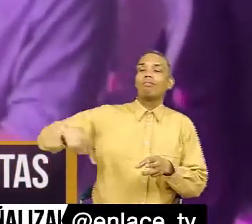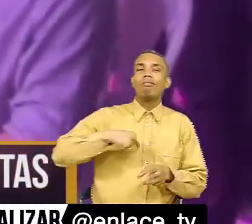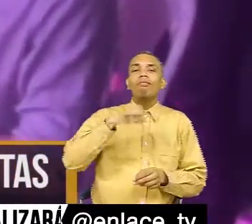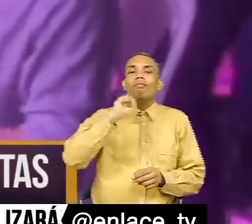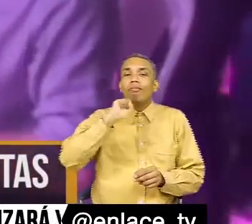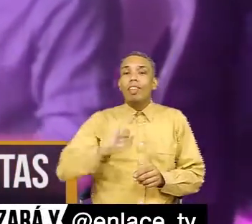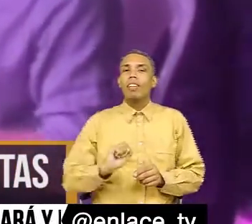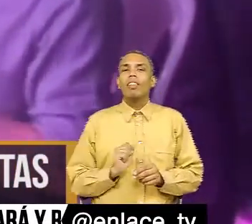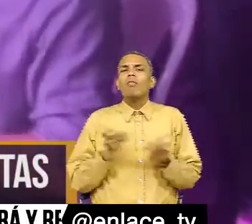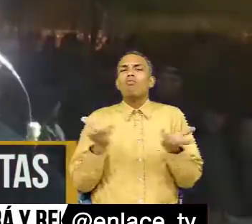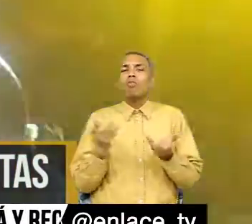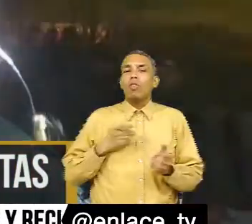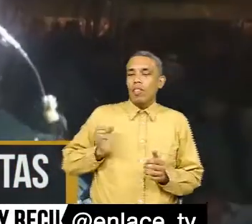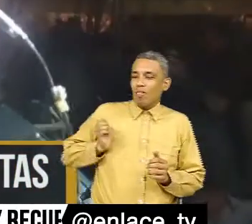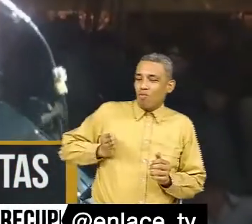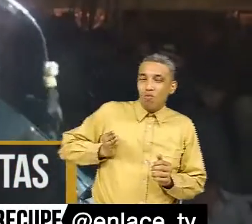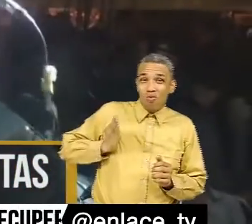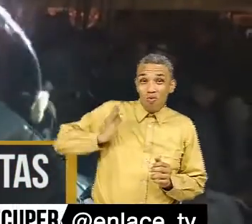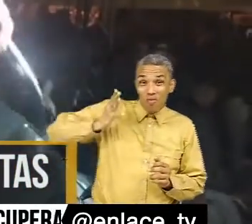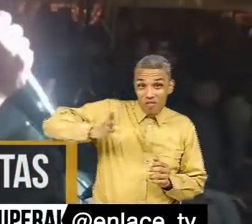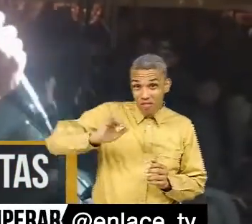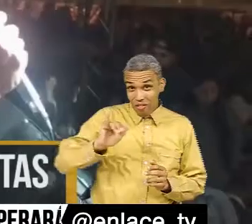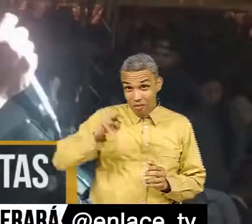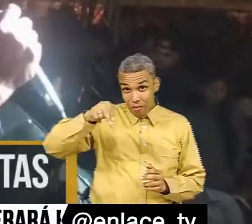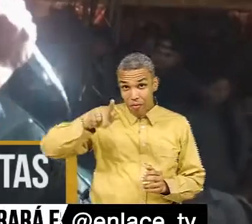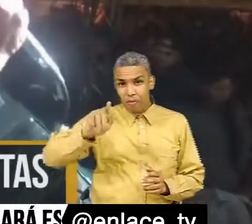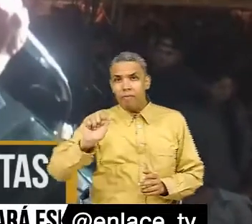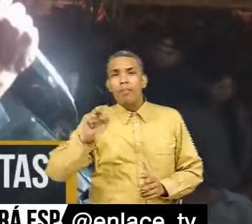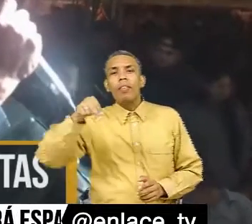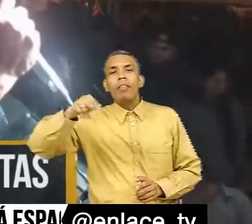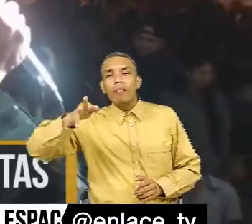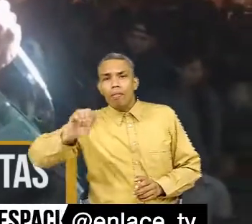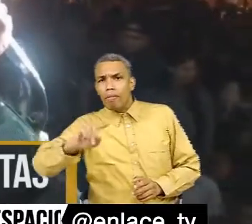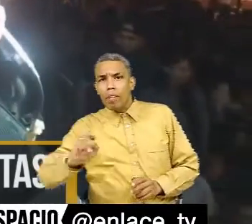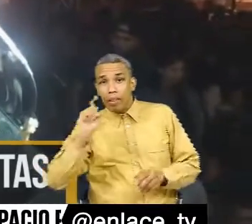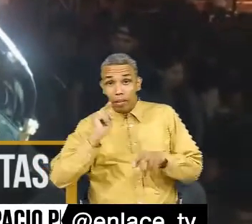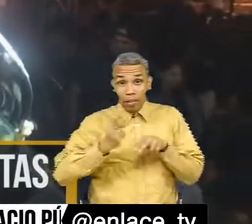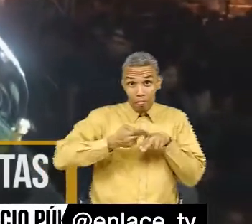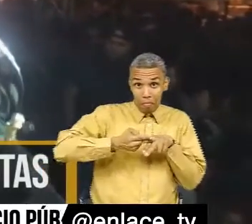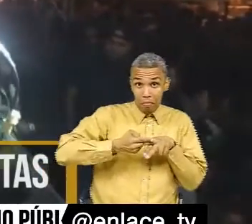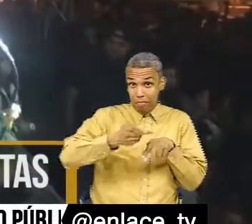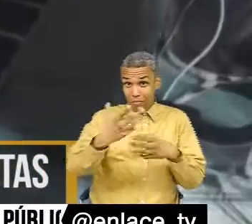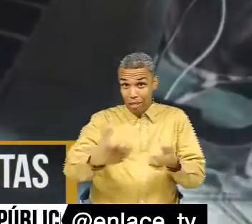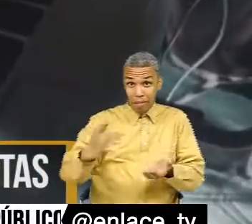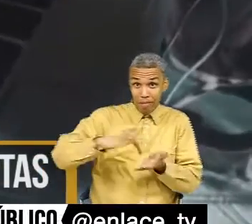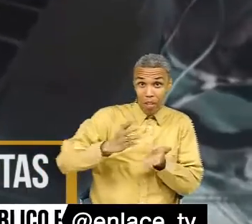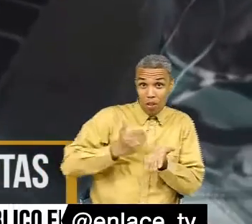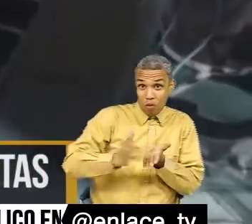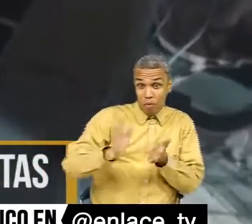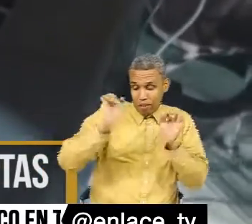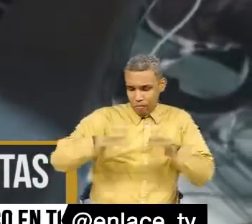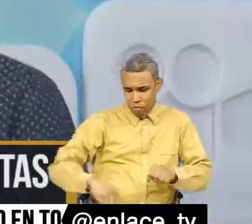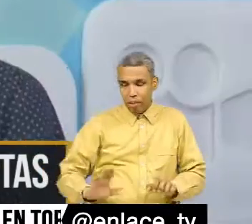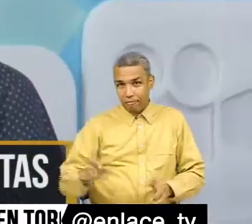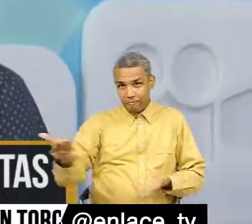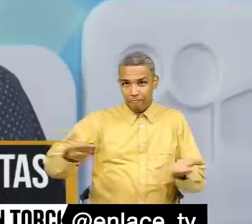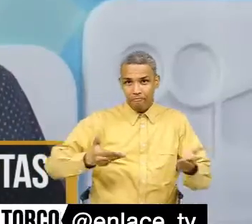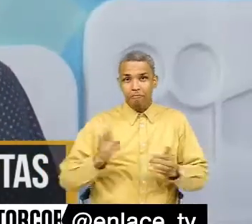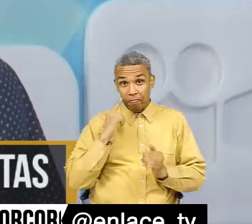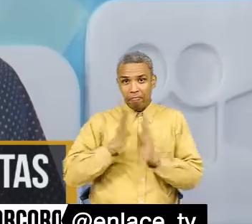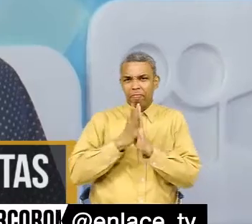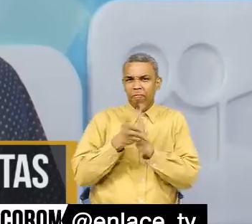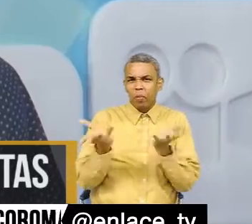por los barranqueños. Directivos del Club Infantas afirmaron que la venta de la boletería sigue disponible en sus taquillas y discos de oro. Puntos